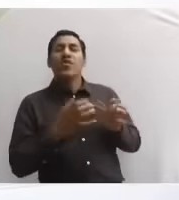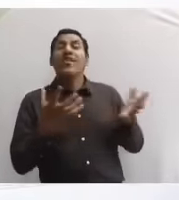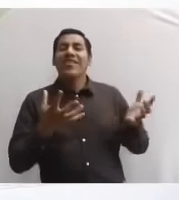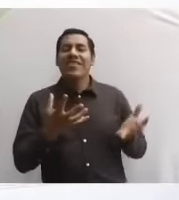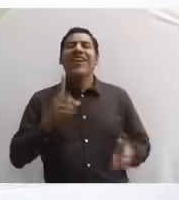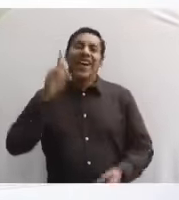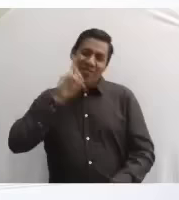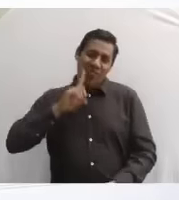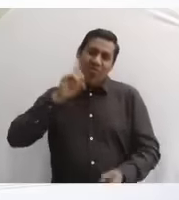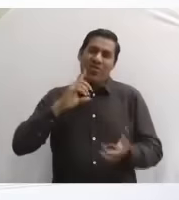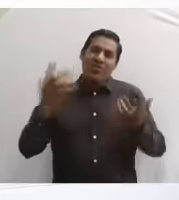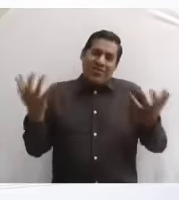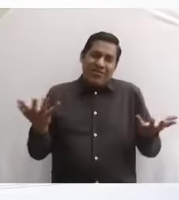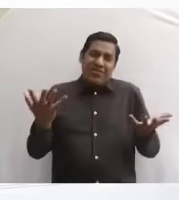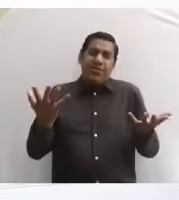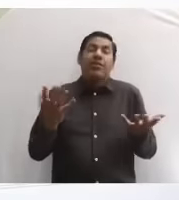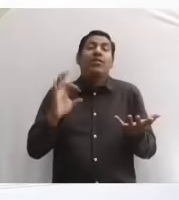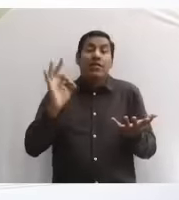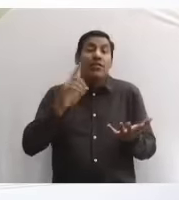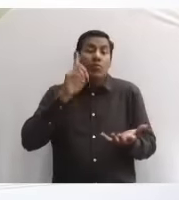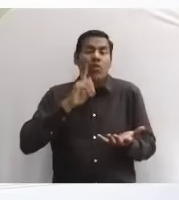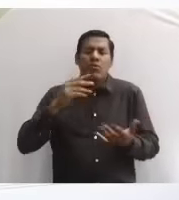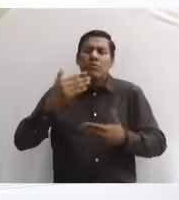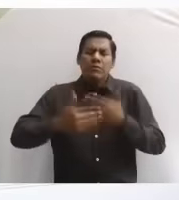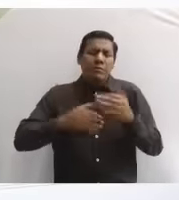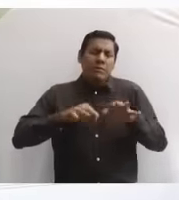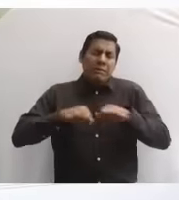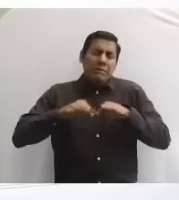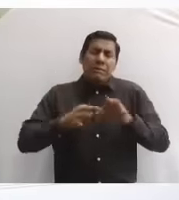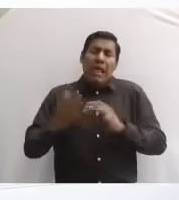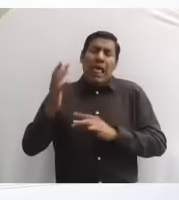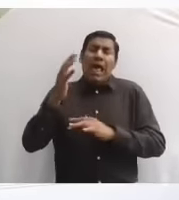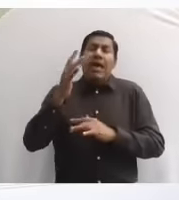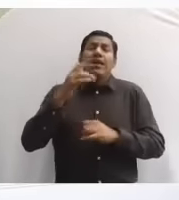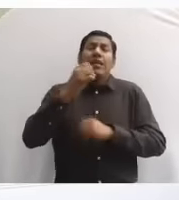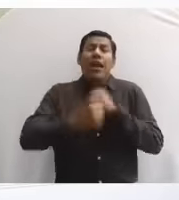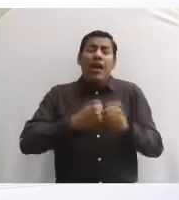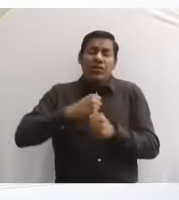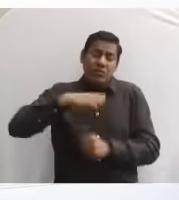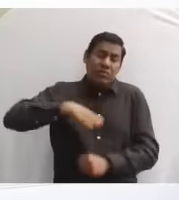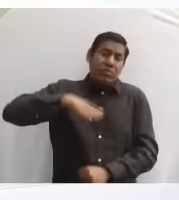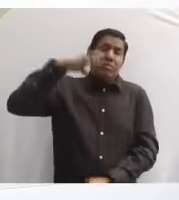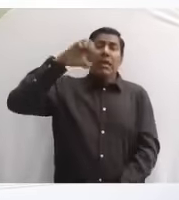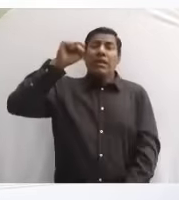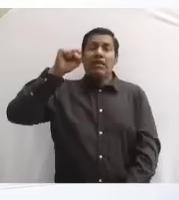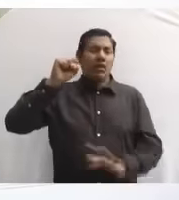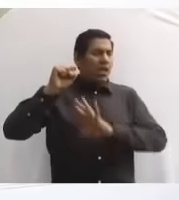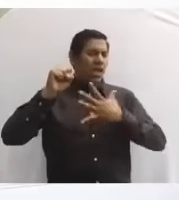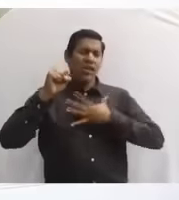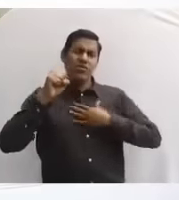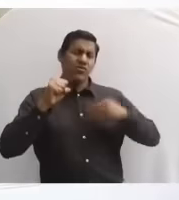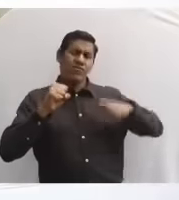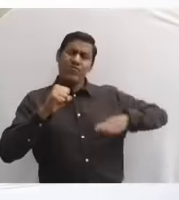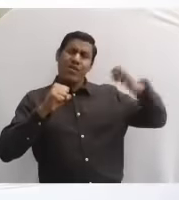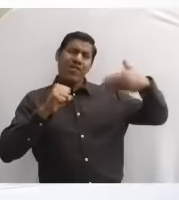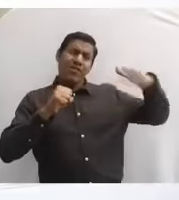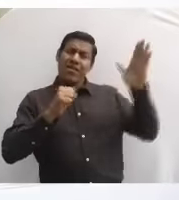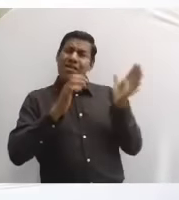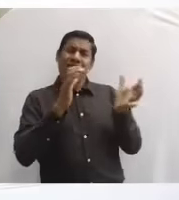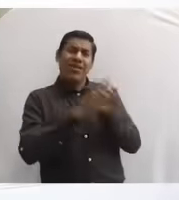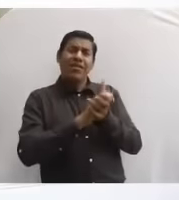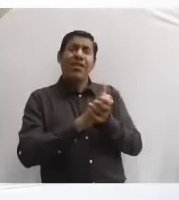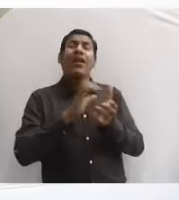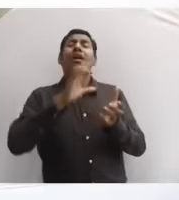Bueno, ya llegamos a los 60 años. Ya los hijos están grandes. Y ahora cuidamos